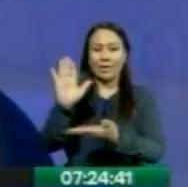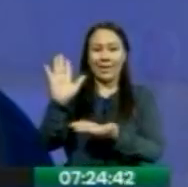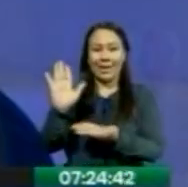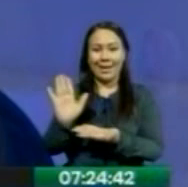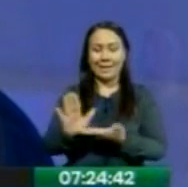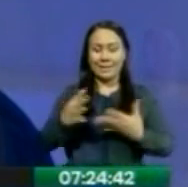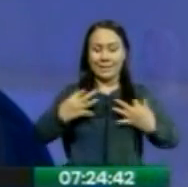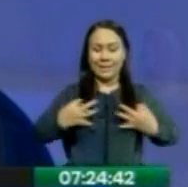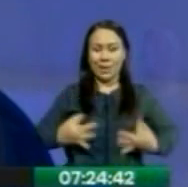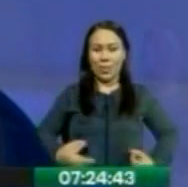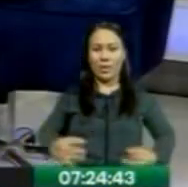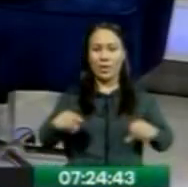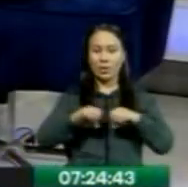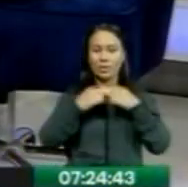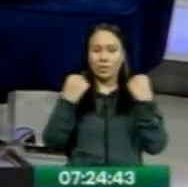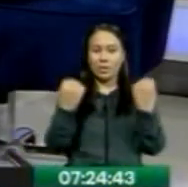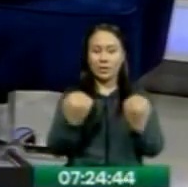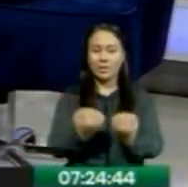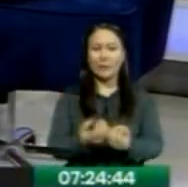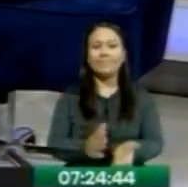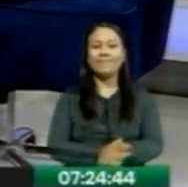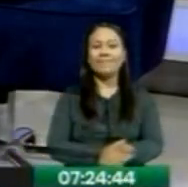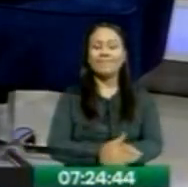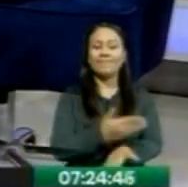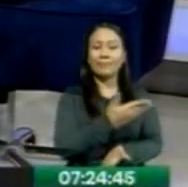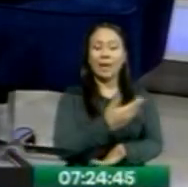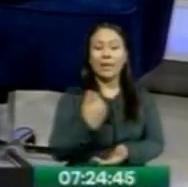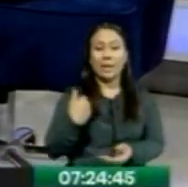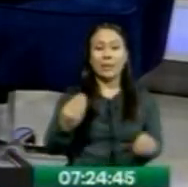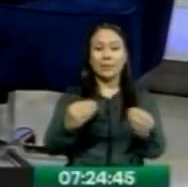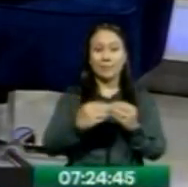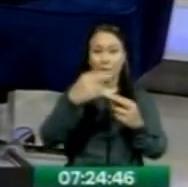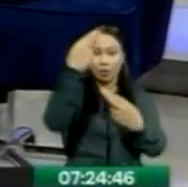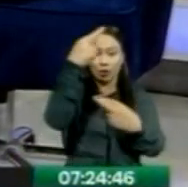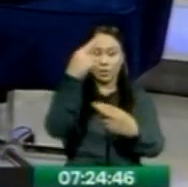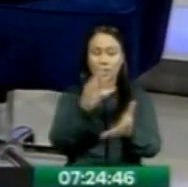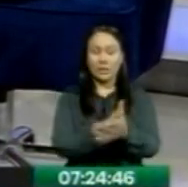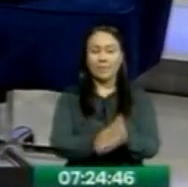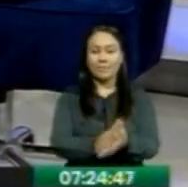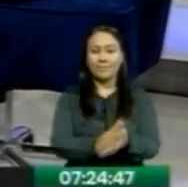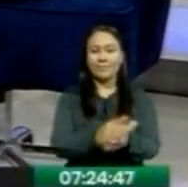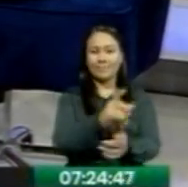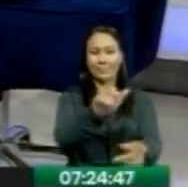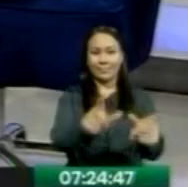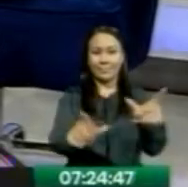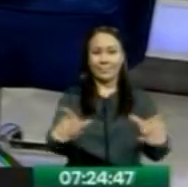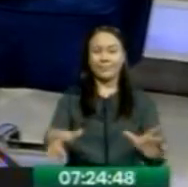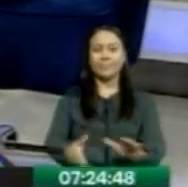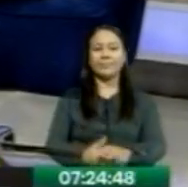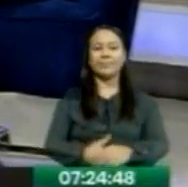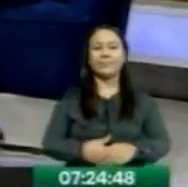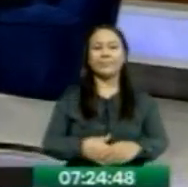de Seguridad Social. José Luis Arévalos, tú tienes más información para nuestra teleaudiencia.